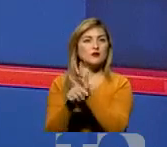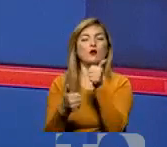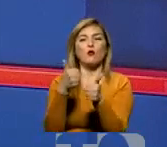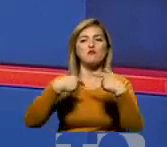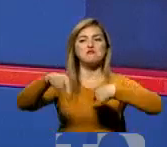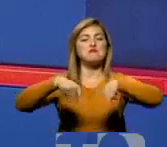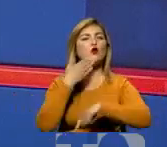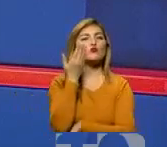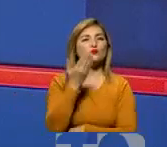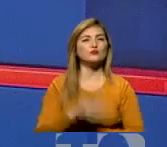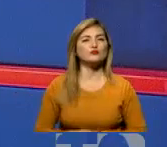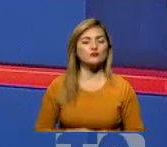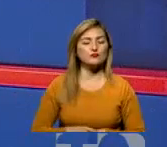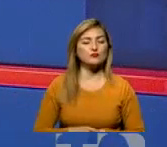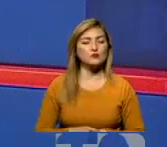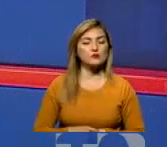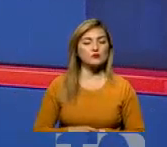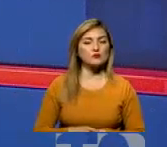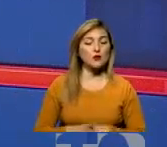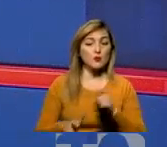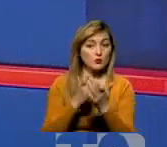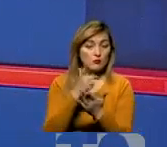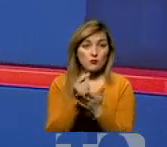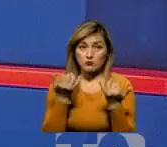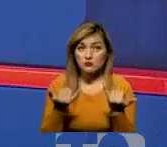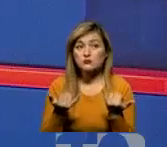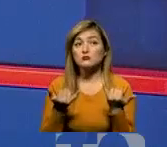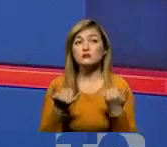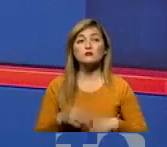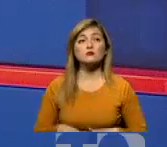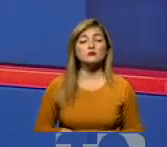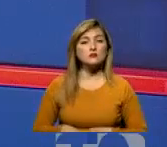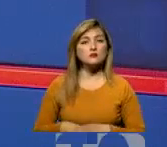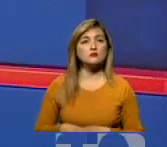el movimiento a esta hora. Steffi, quisiéramos saber si hay personas realizando compras a esta hora.